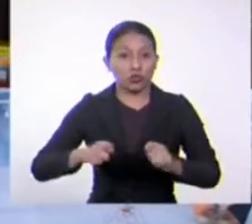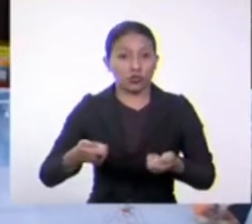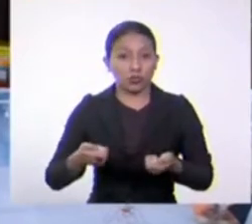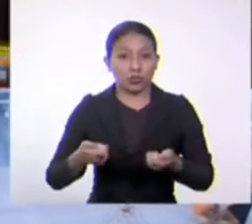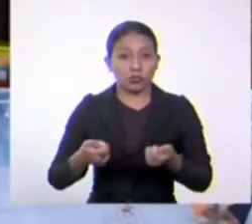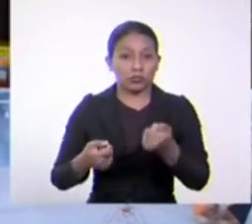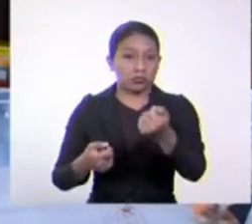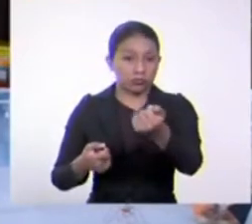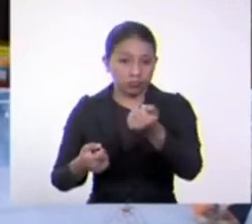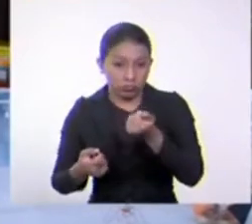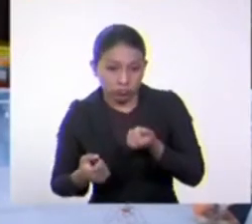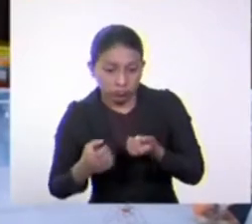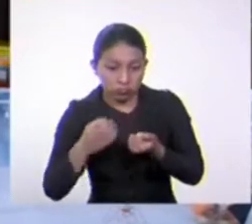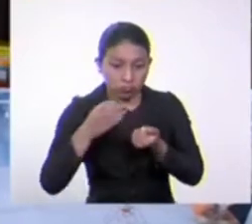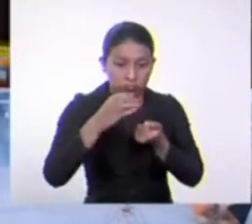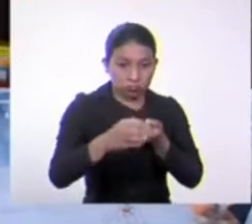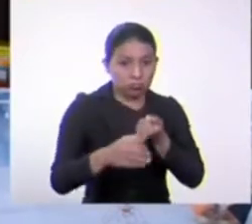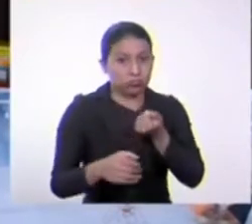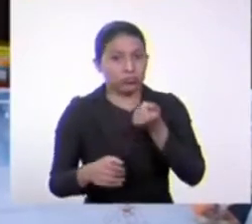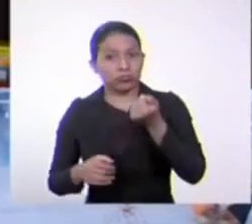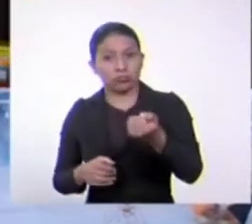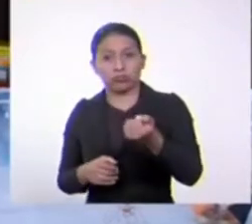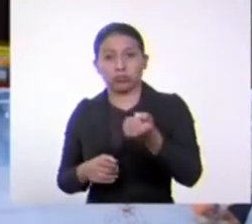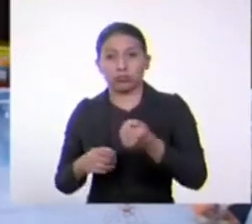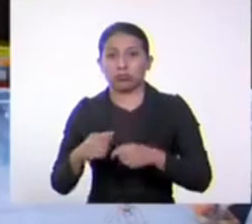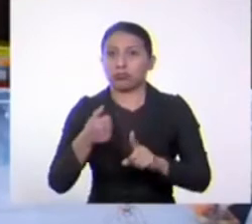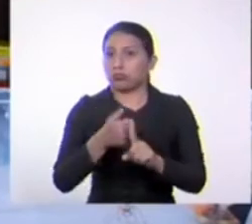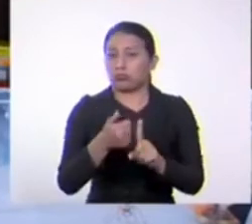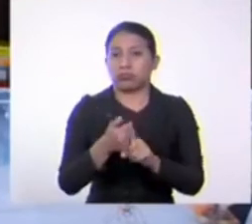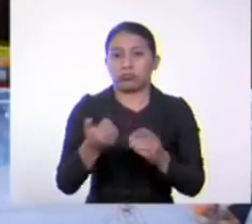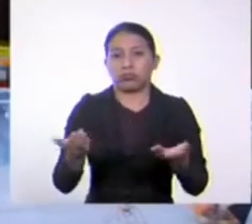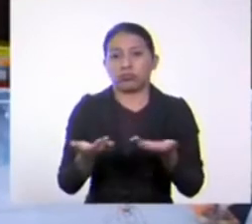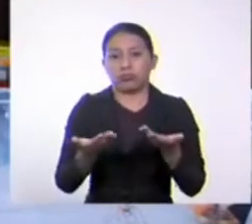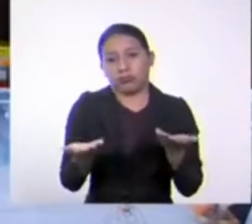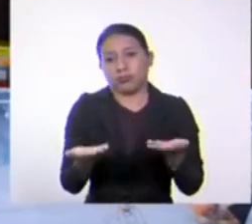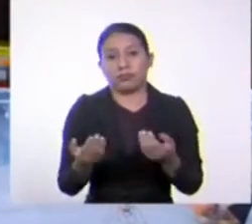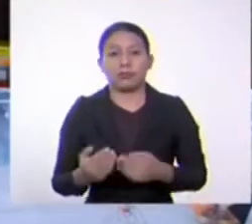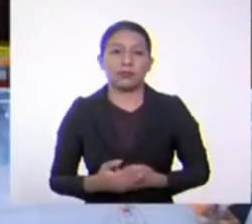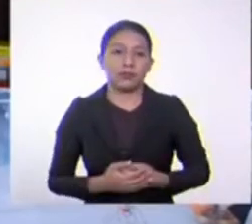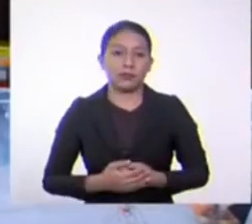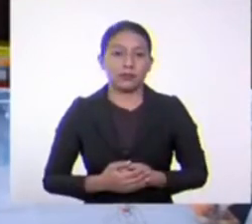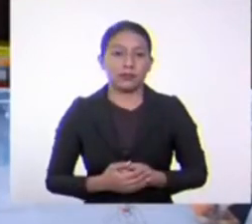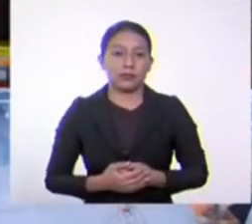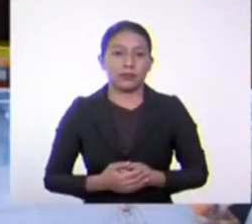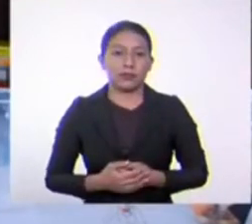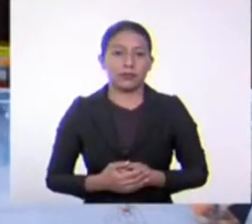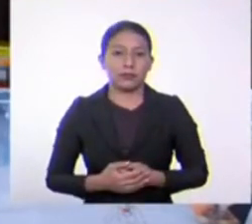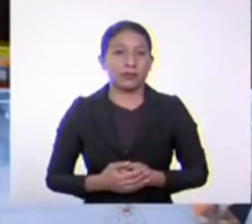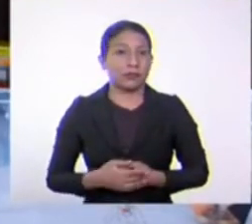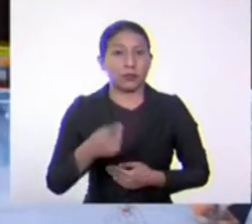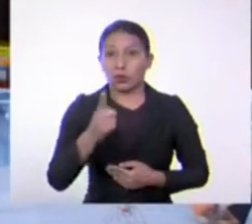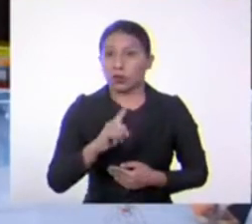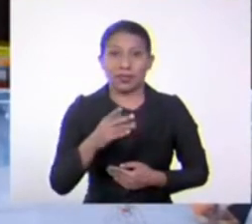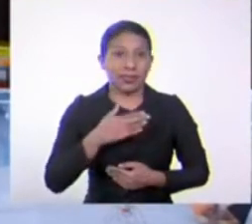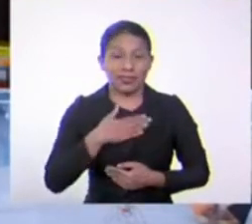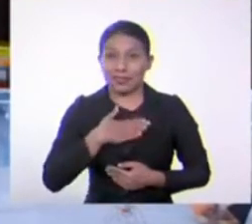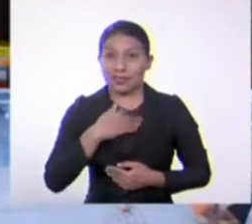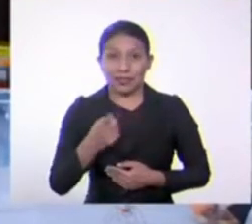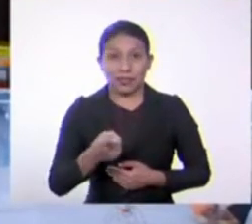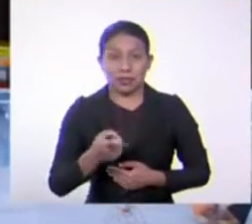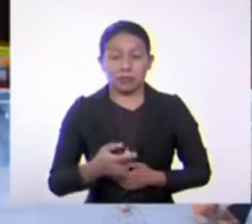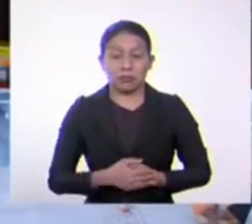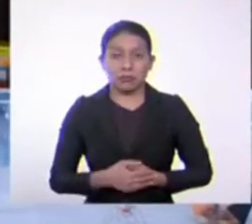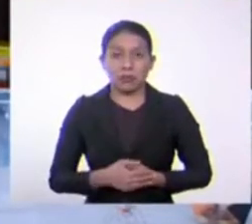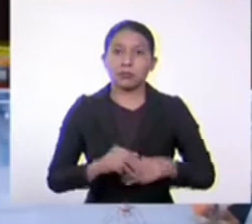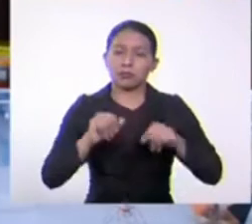permita programar a esa temperatura, pues sería hacerlo como en el caso de estos. Si no lo tenemos, también